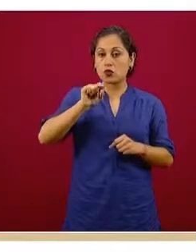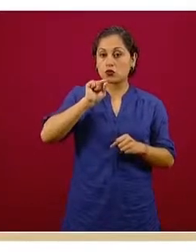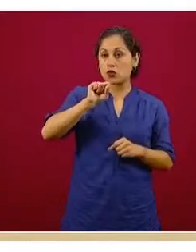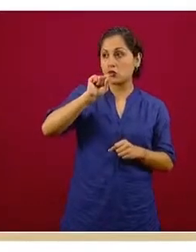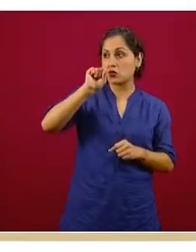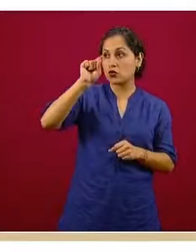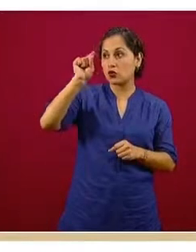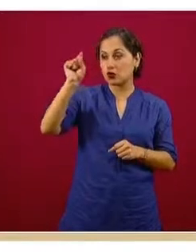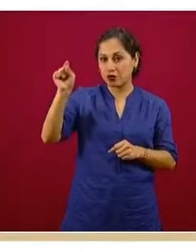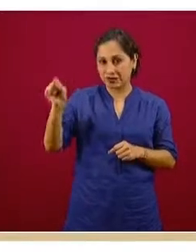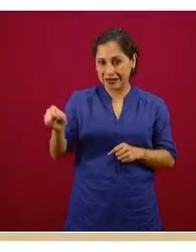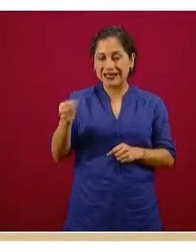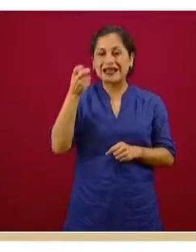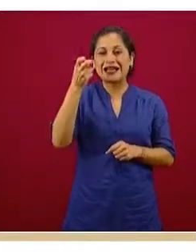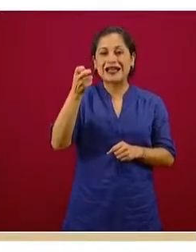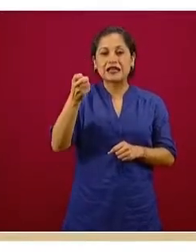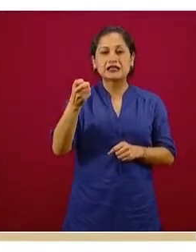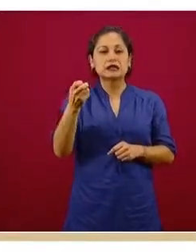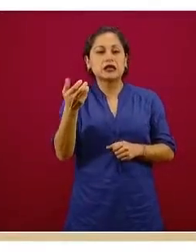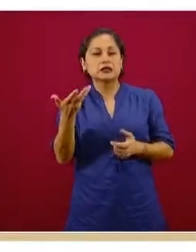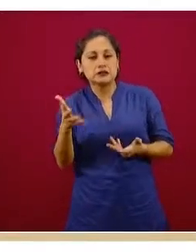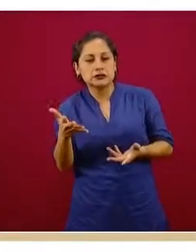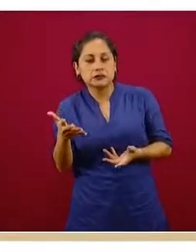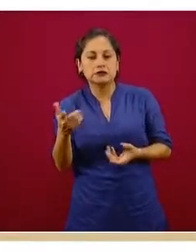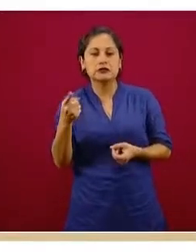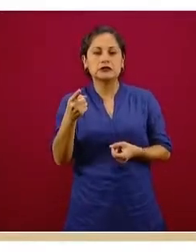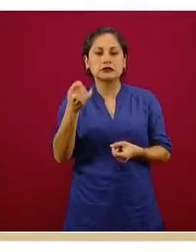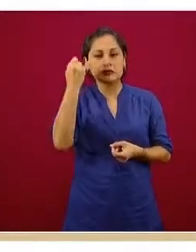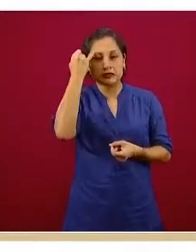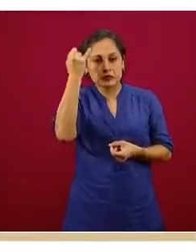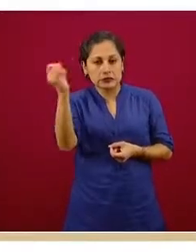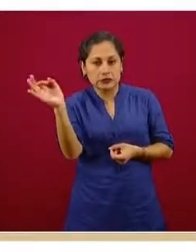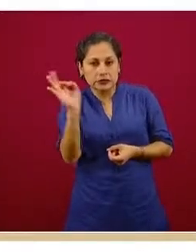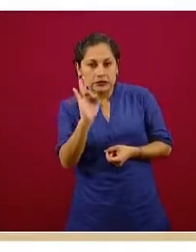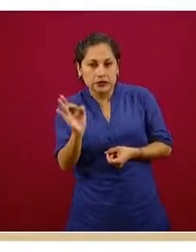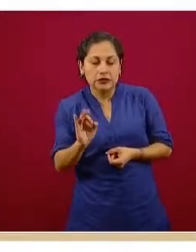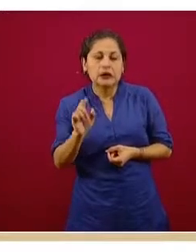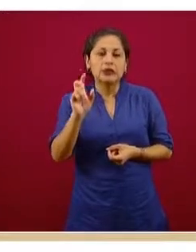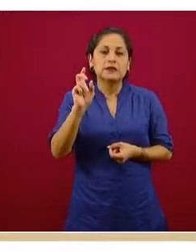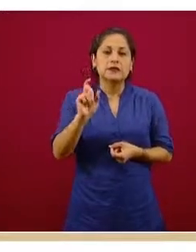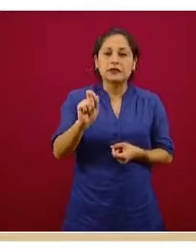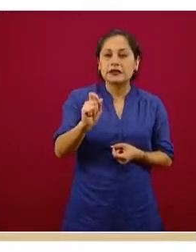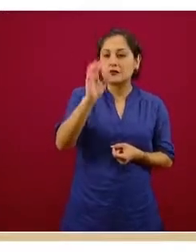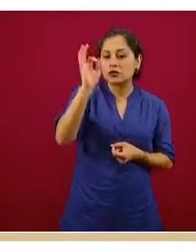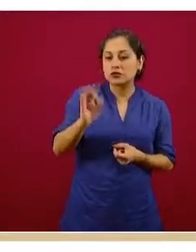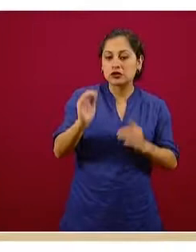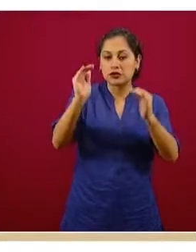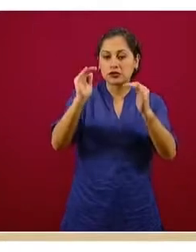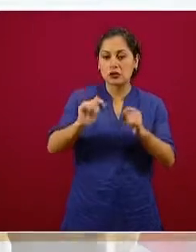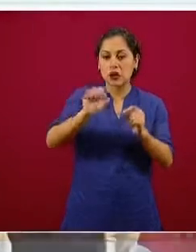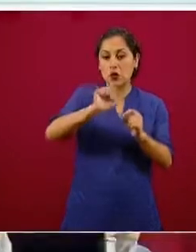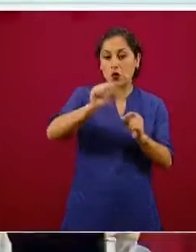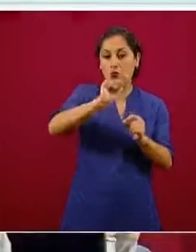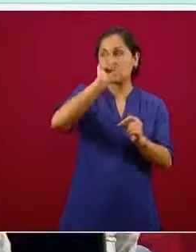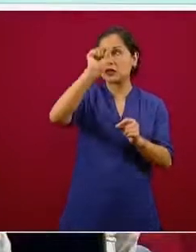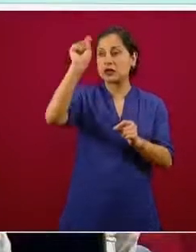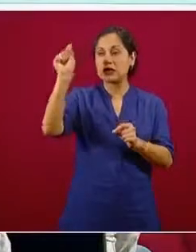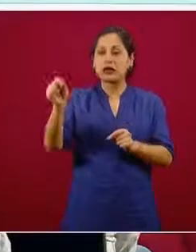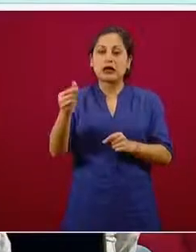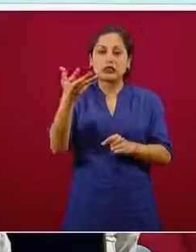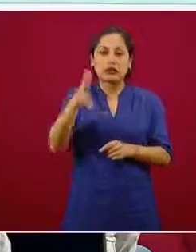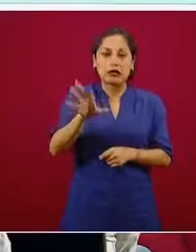al 90% y la línea punteada abajo es una predicción al 10%. La manera de interpretarla es